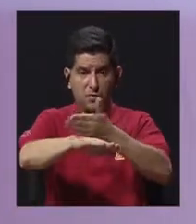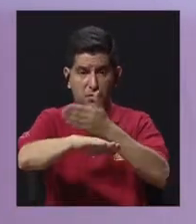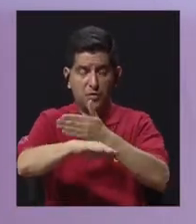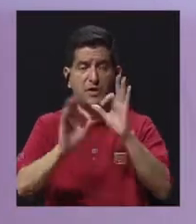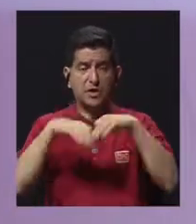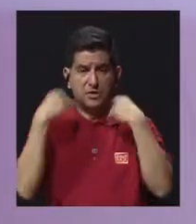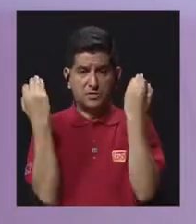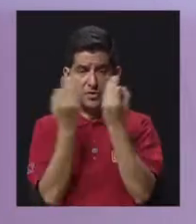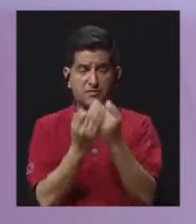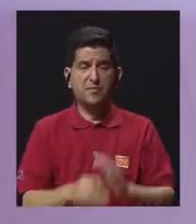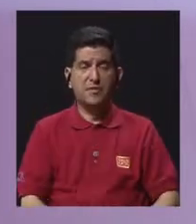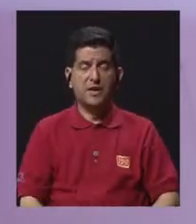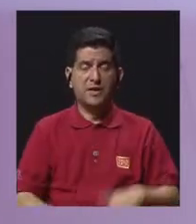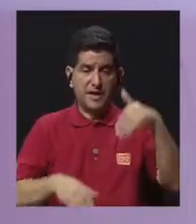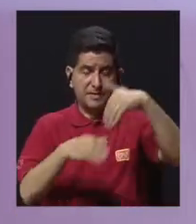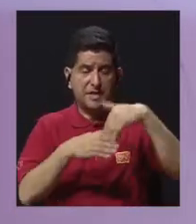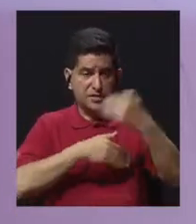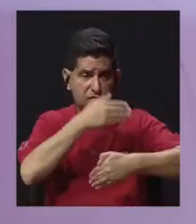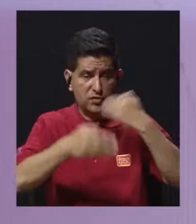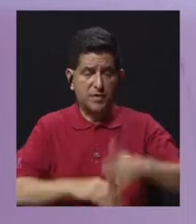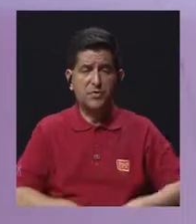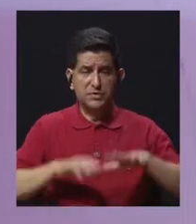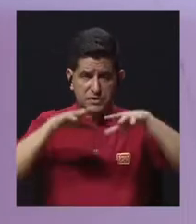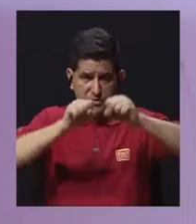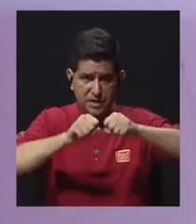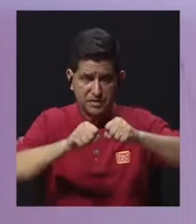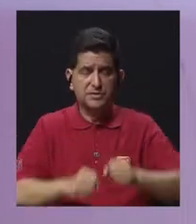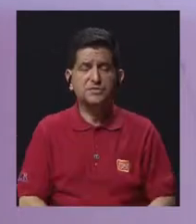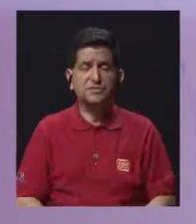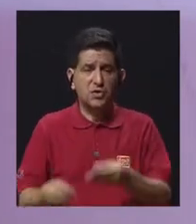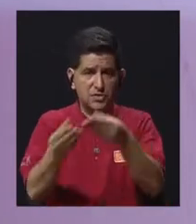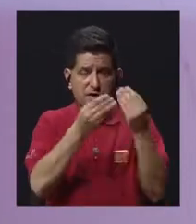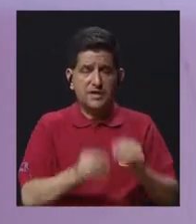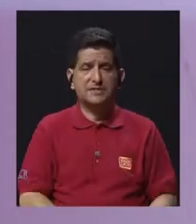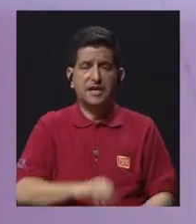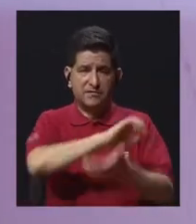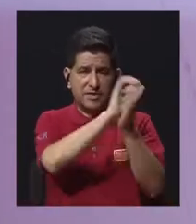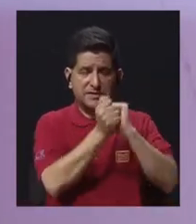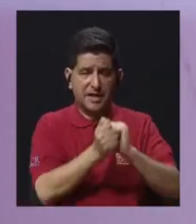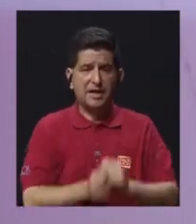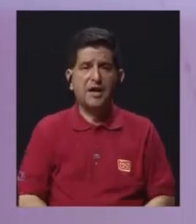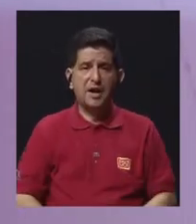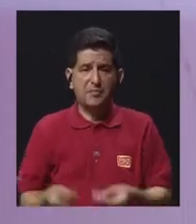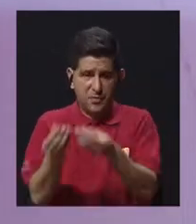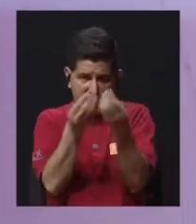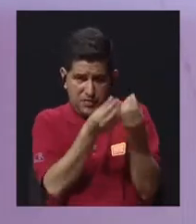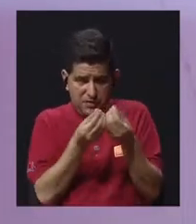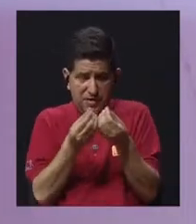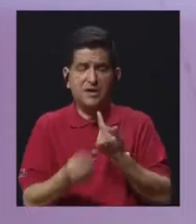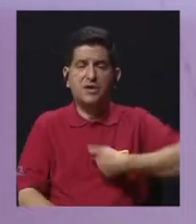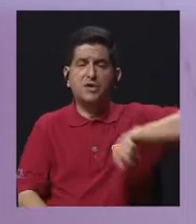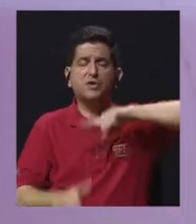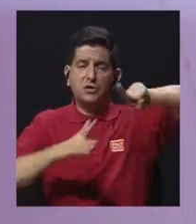humanos que se interesara por el mejoramiento de las familias integradas en la recuperación de tierras de reforma agraria.